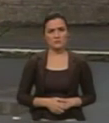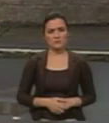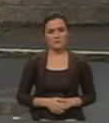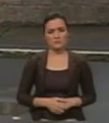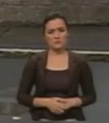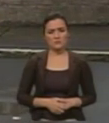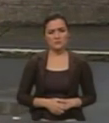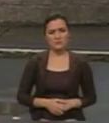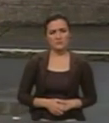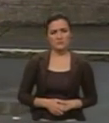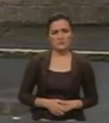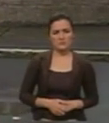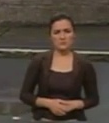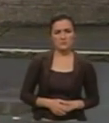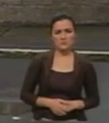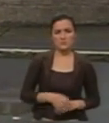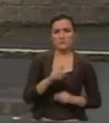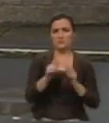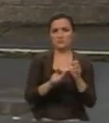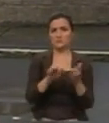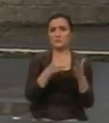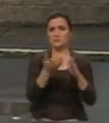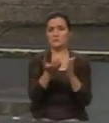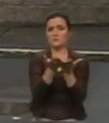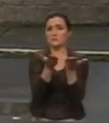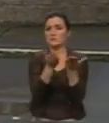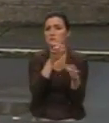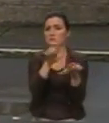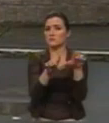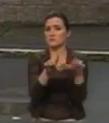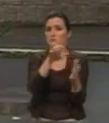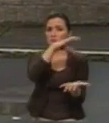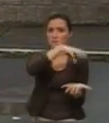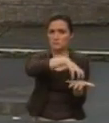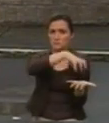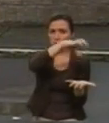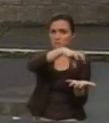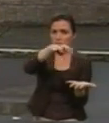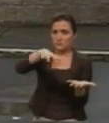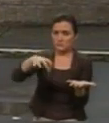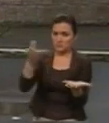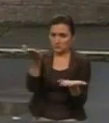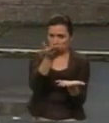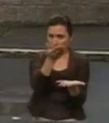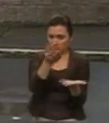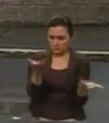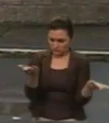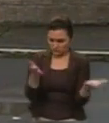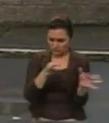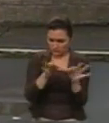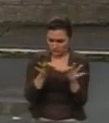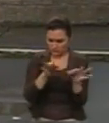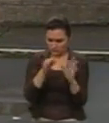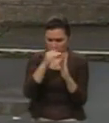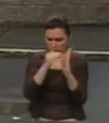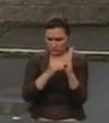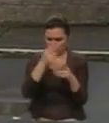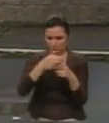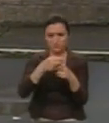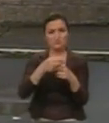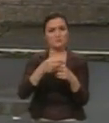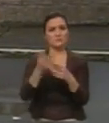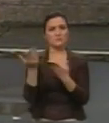Según nos han informado, los fallecidos son oriundos de algunas provincias de nuestro país. A continuación les presentamos el listado de los